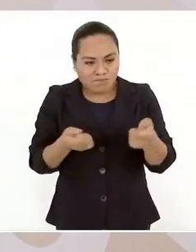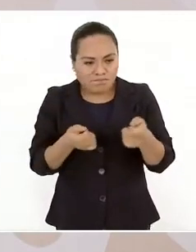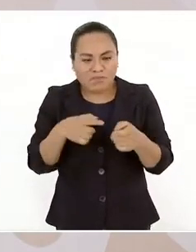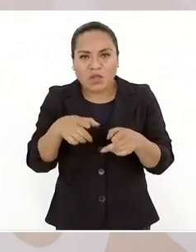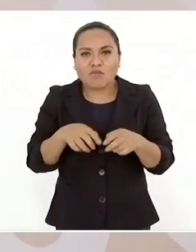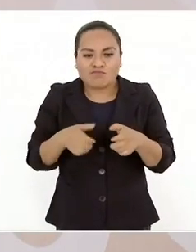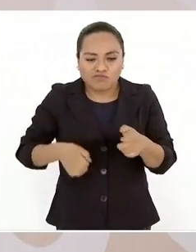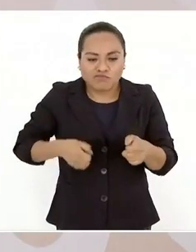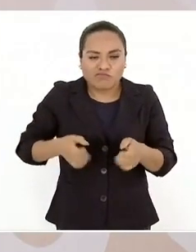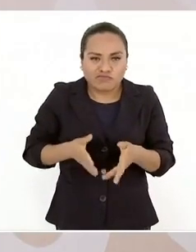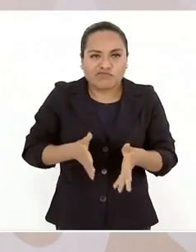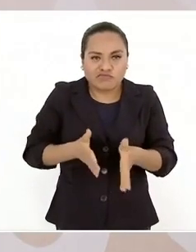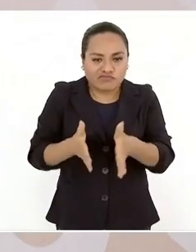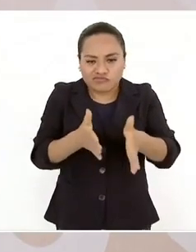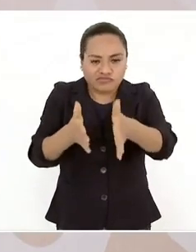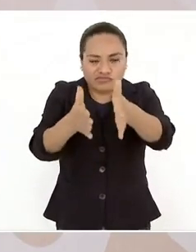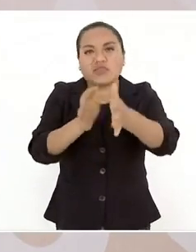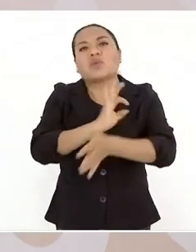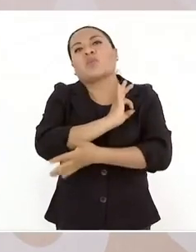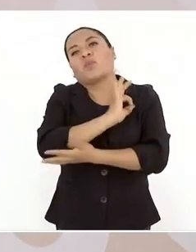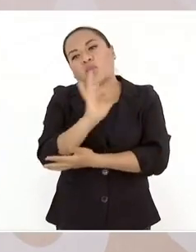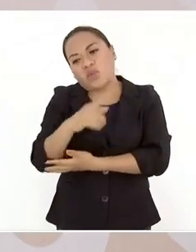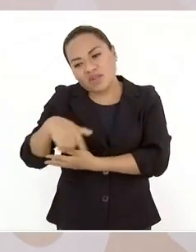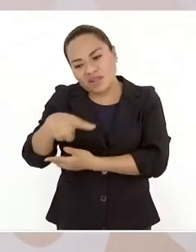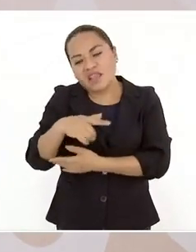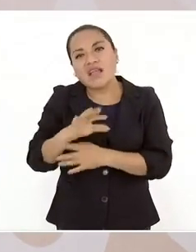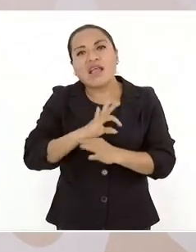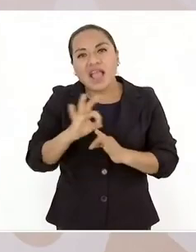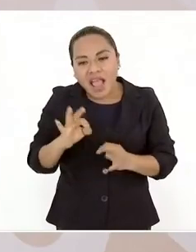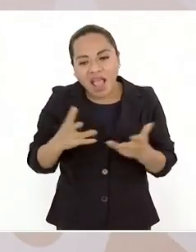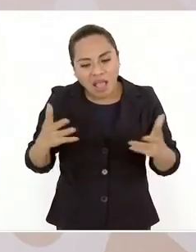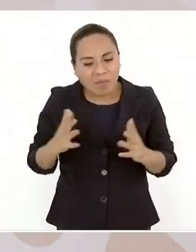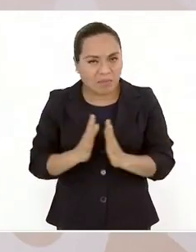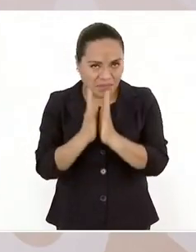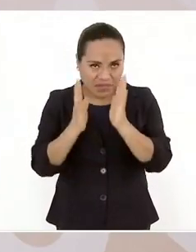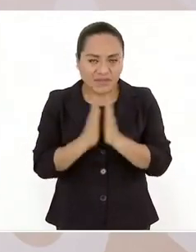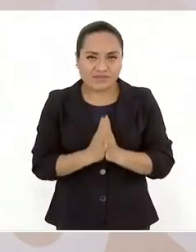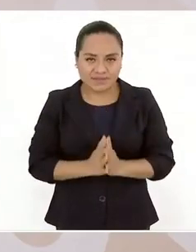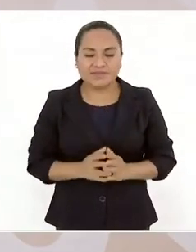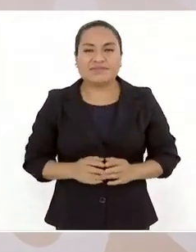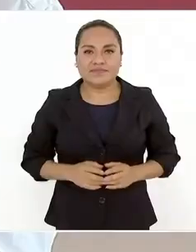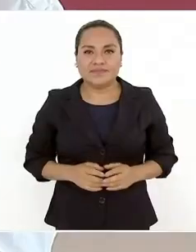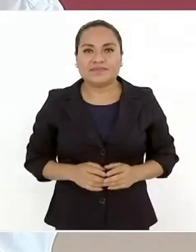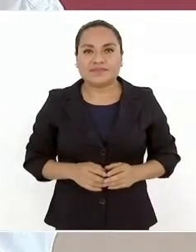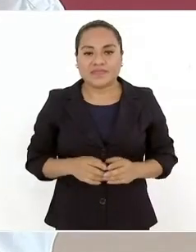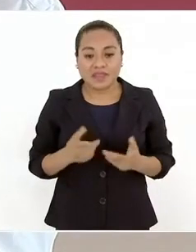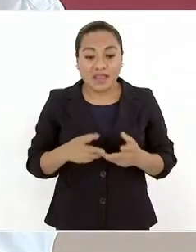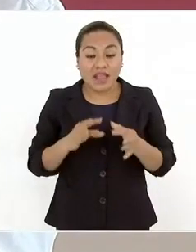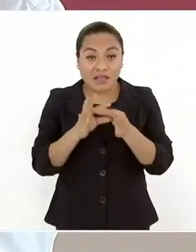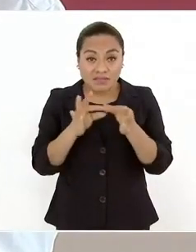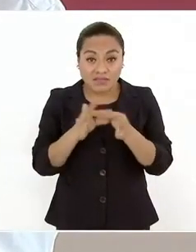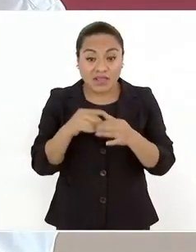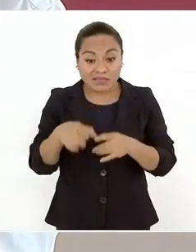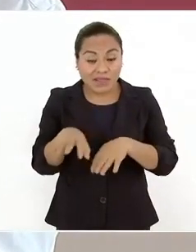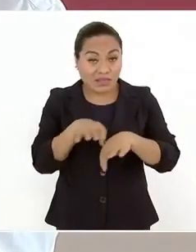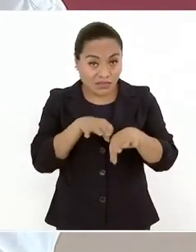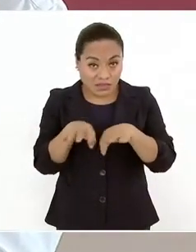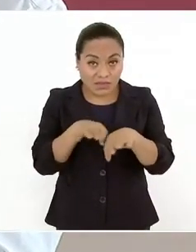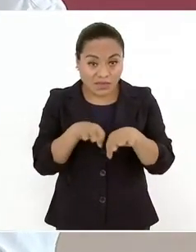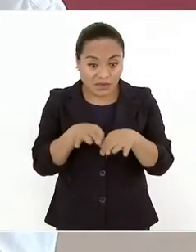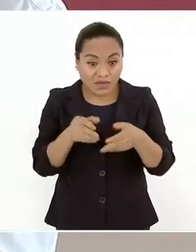proyectos de este gobierno. Y podemos decir en cuanto a los alcances que ha tenido este trabajo,